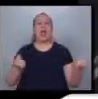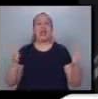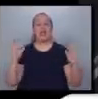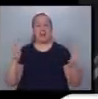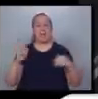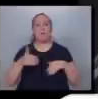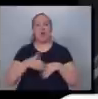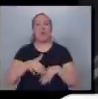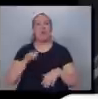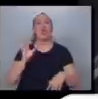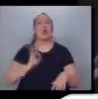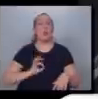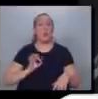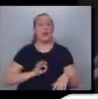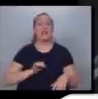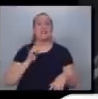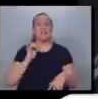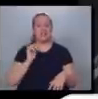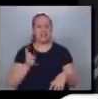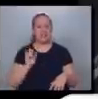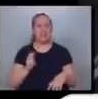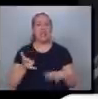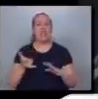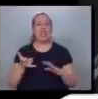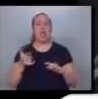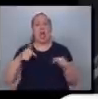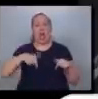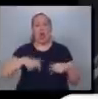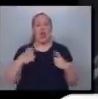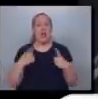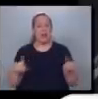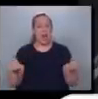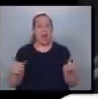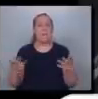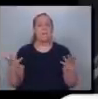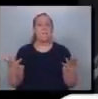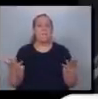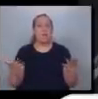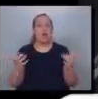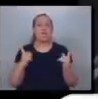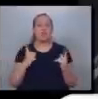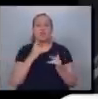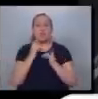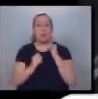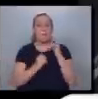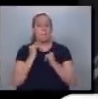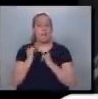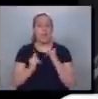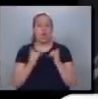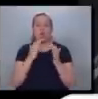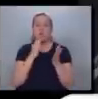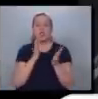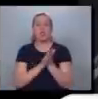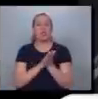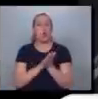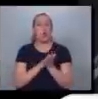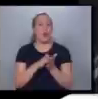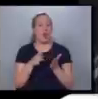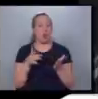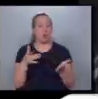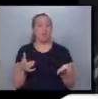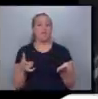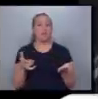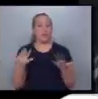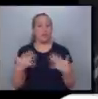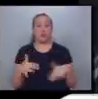micros antiguos sí, esto solía pasar. Hoy es raro, pero bueno, es la primera explicación que tenemos sobre este episodio, que